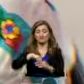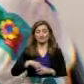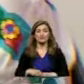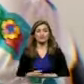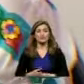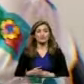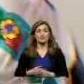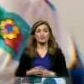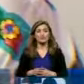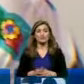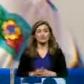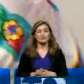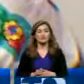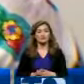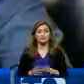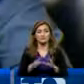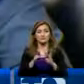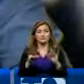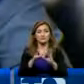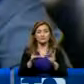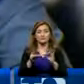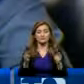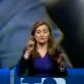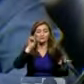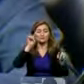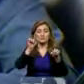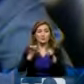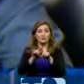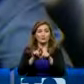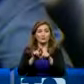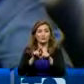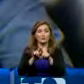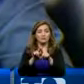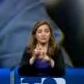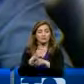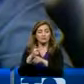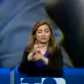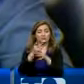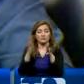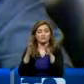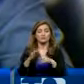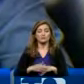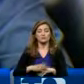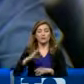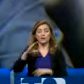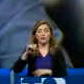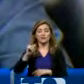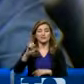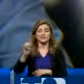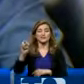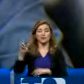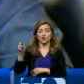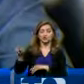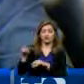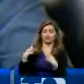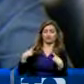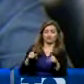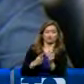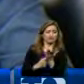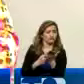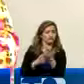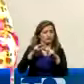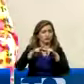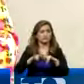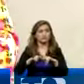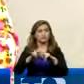Que podamos hacer un texto unificado. Muy de acuerdo con la consejera Estela Acero que debemos debatir,